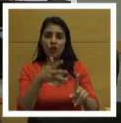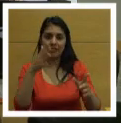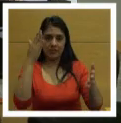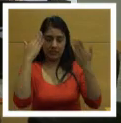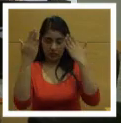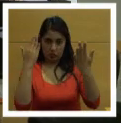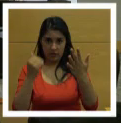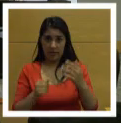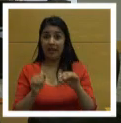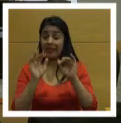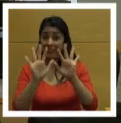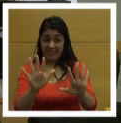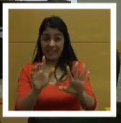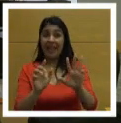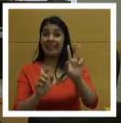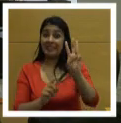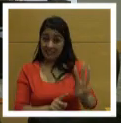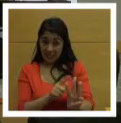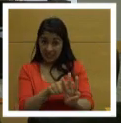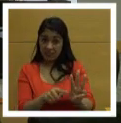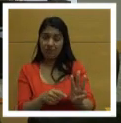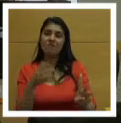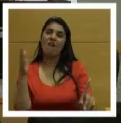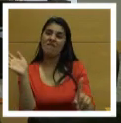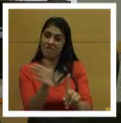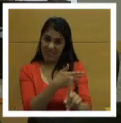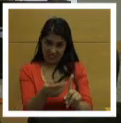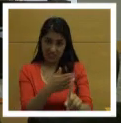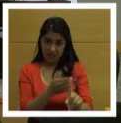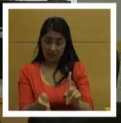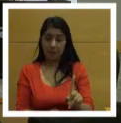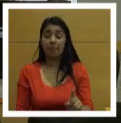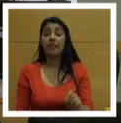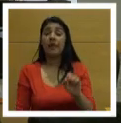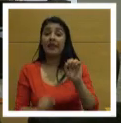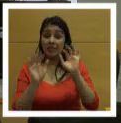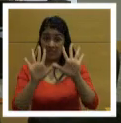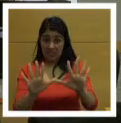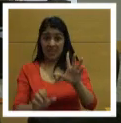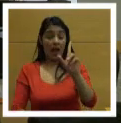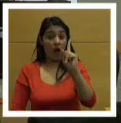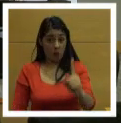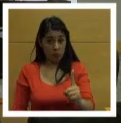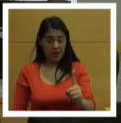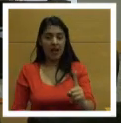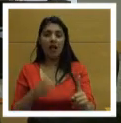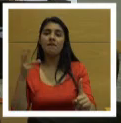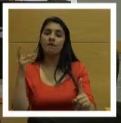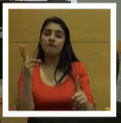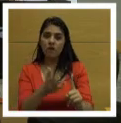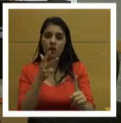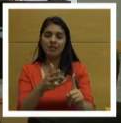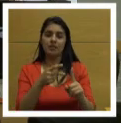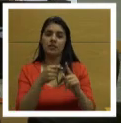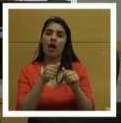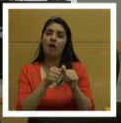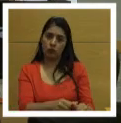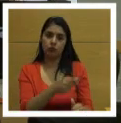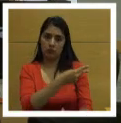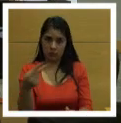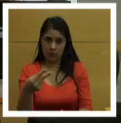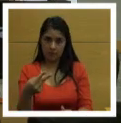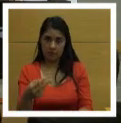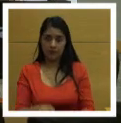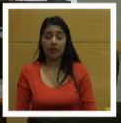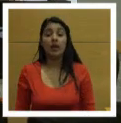3 de cada 10 mujeres han vivido violencia física. Y 1 de cada 10 mujeres ha sido víctima de la violencia sexual.